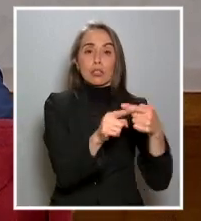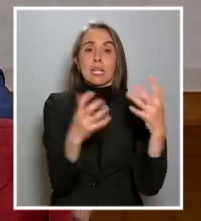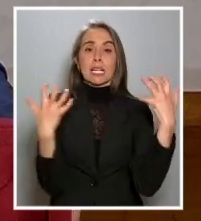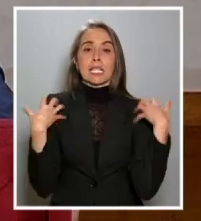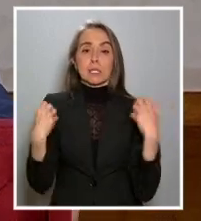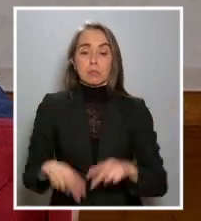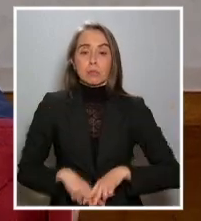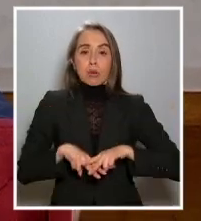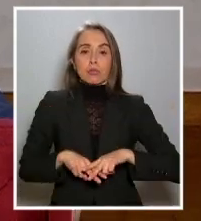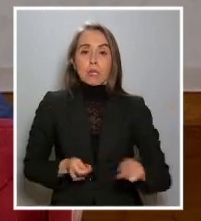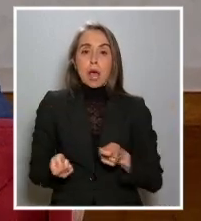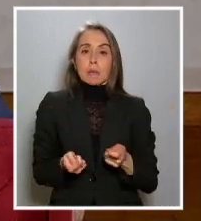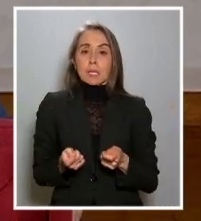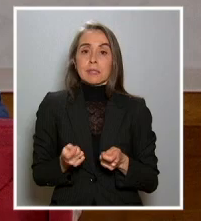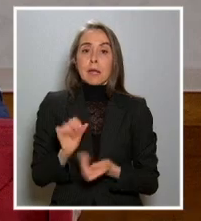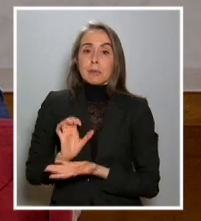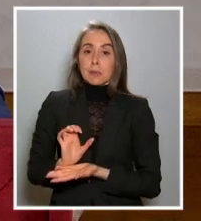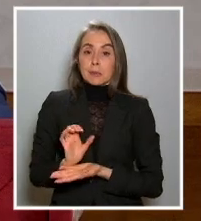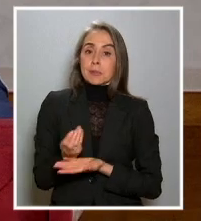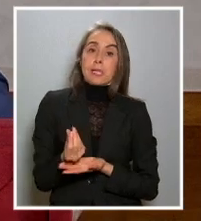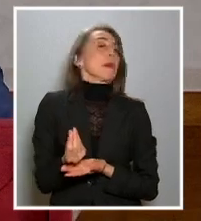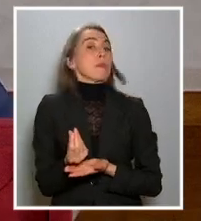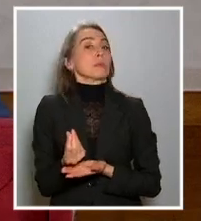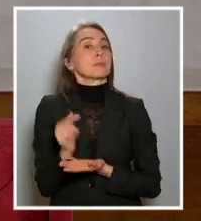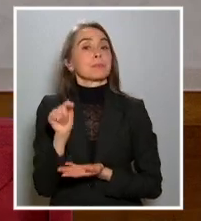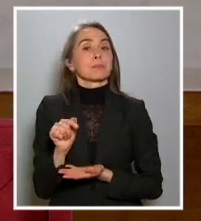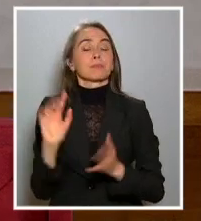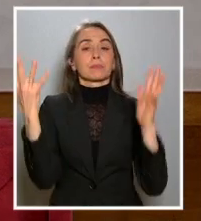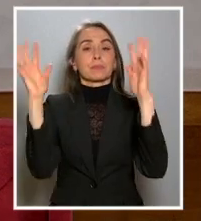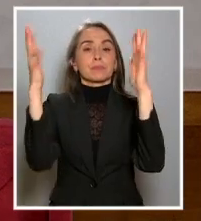fiscal. Esto